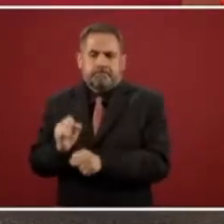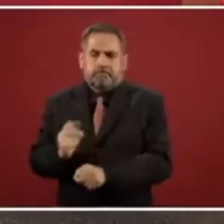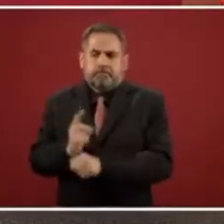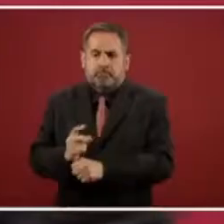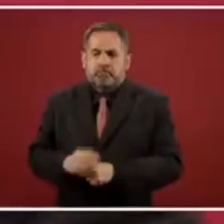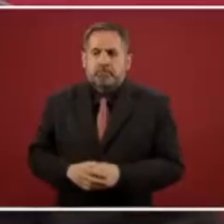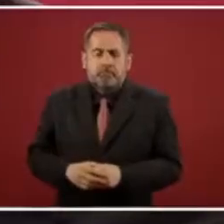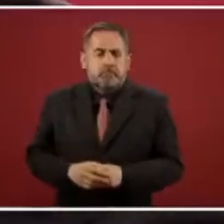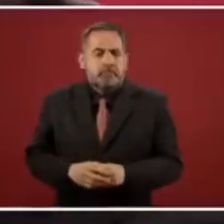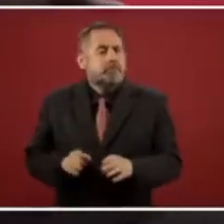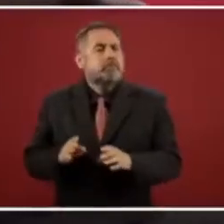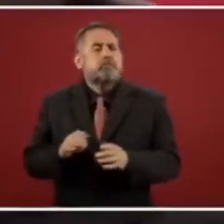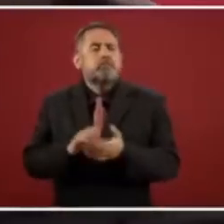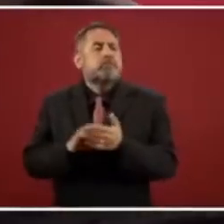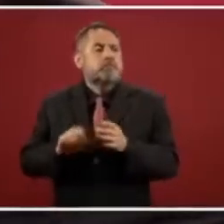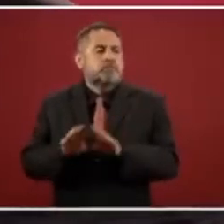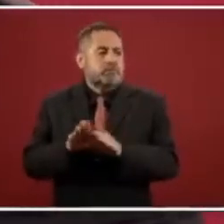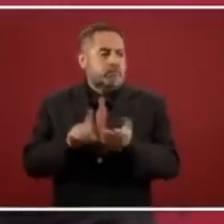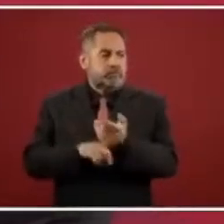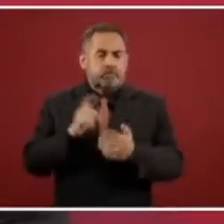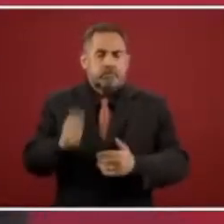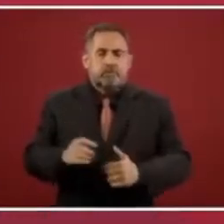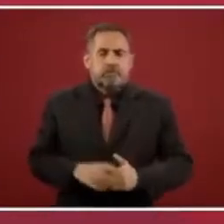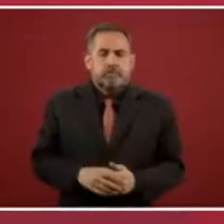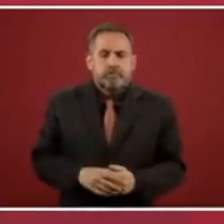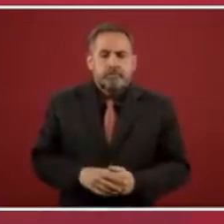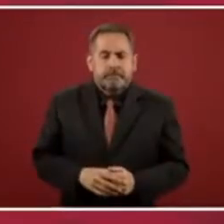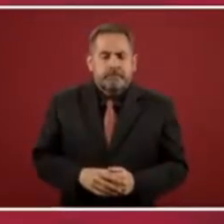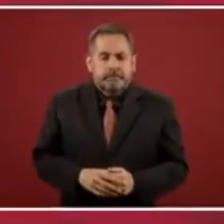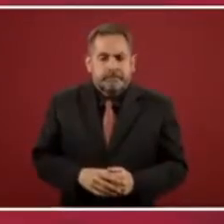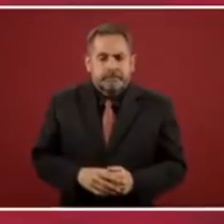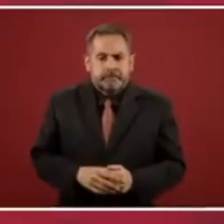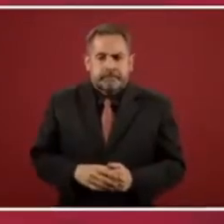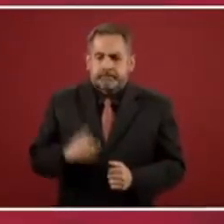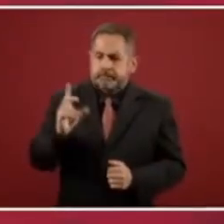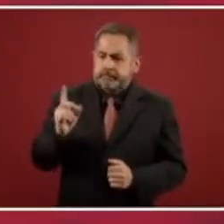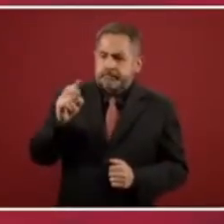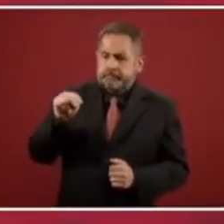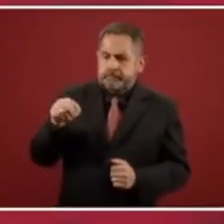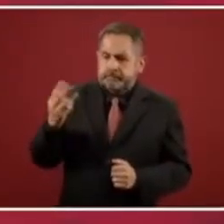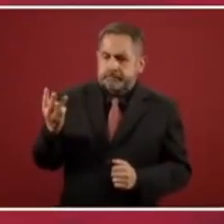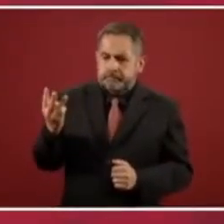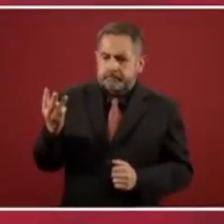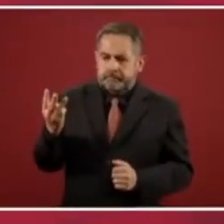¿Cómo funciona, por ejemplo, el DN3